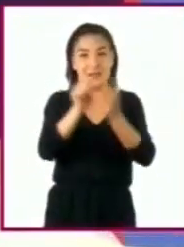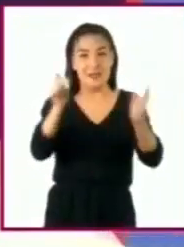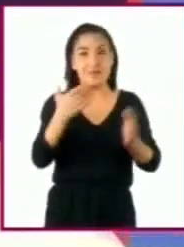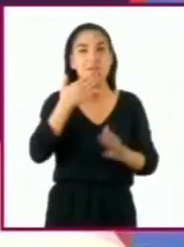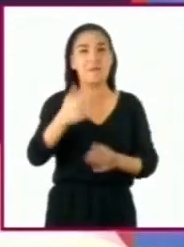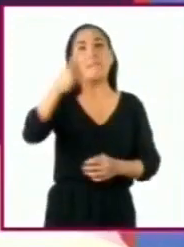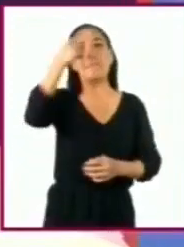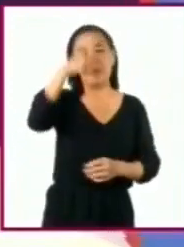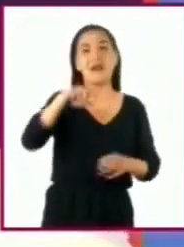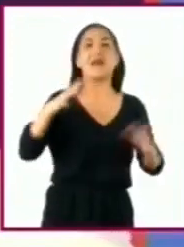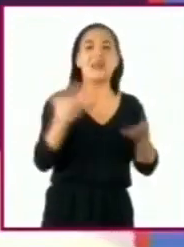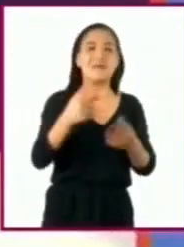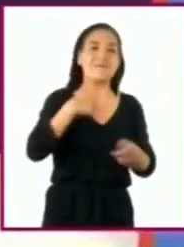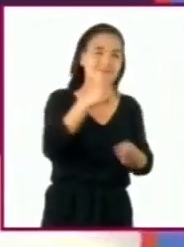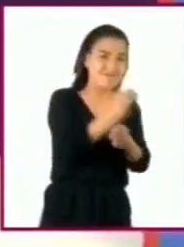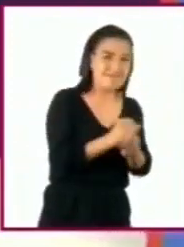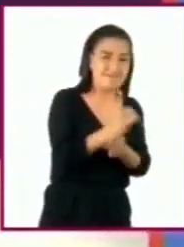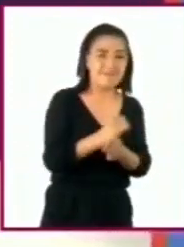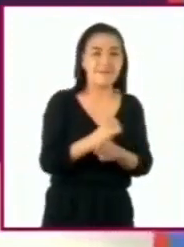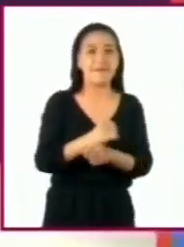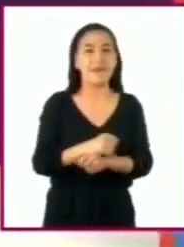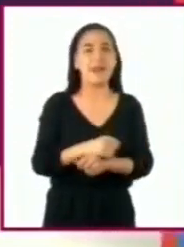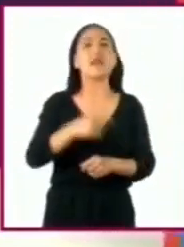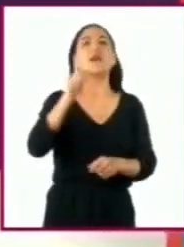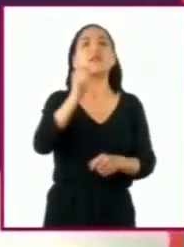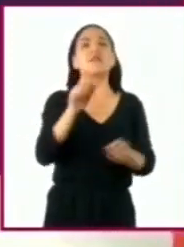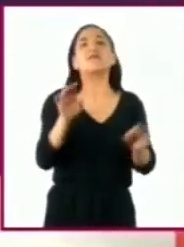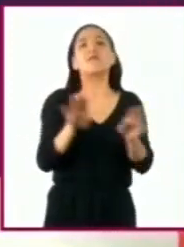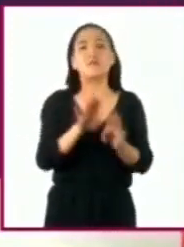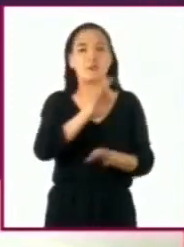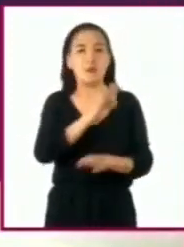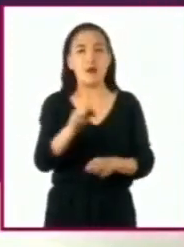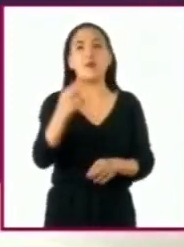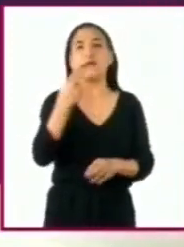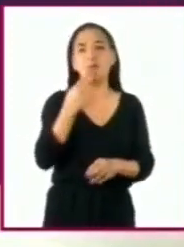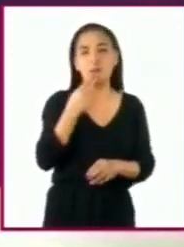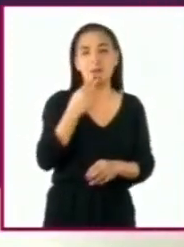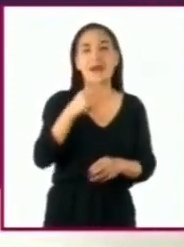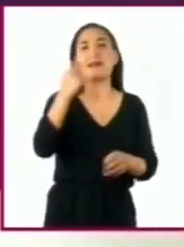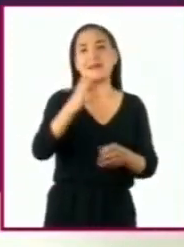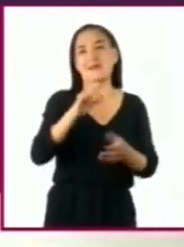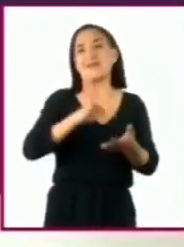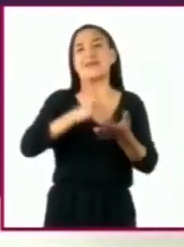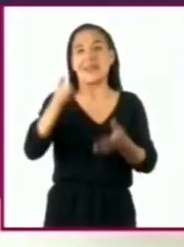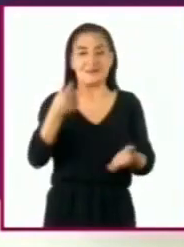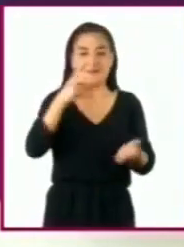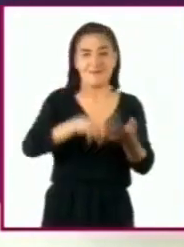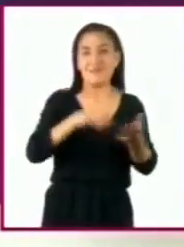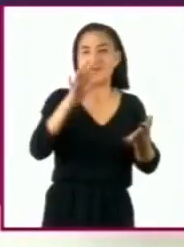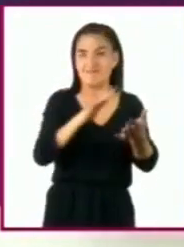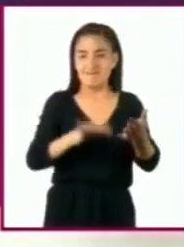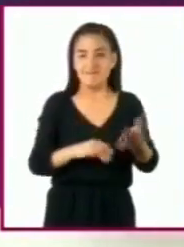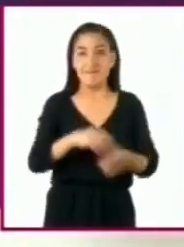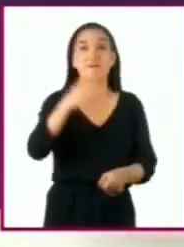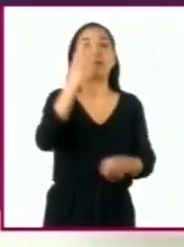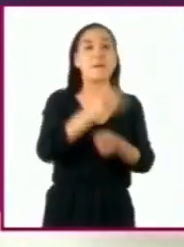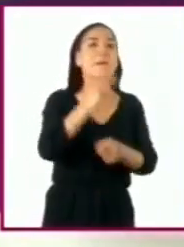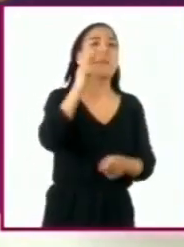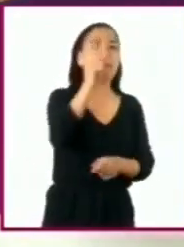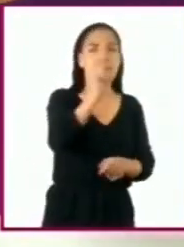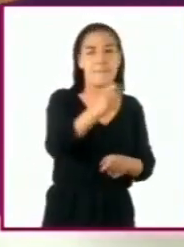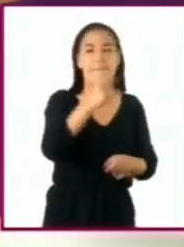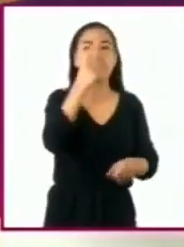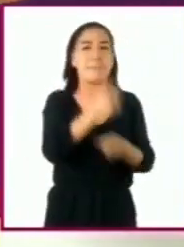para utilizarla en la investigación y en qué parte se puede utilizar de acuerdo a su contenido. Veamos ahora la primera fuente